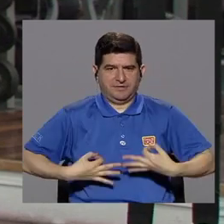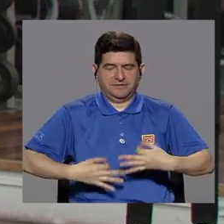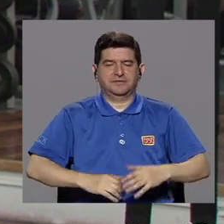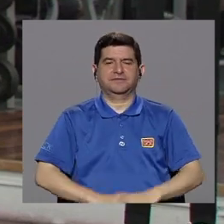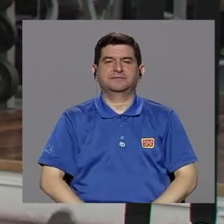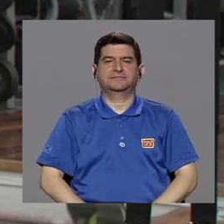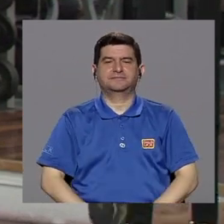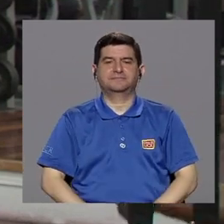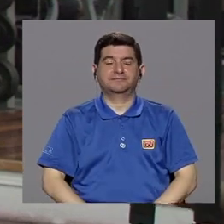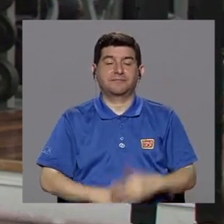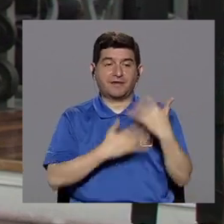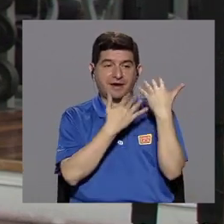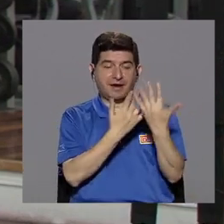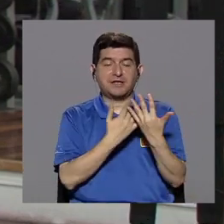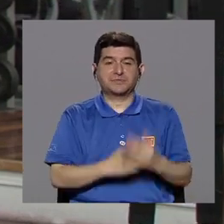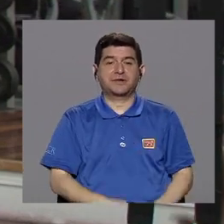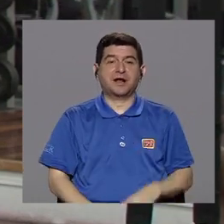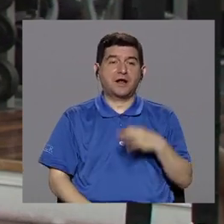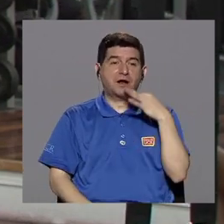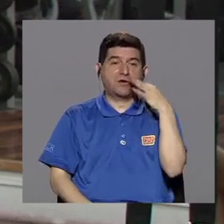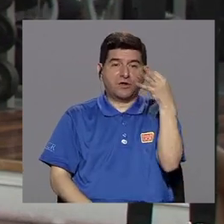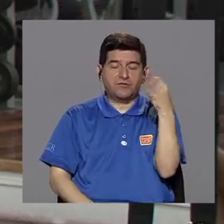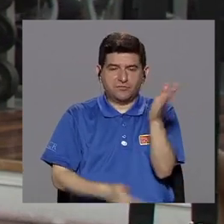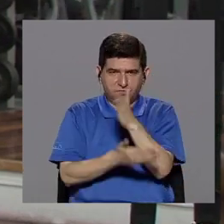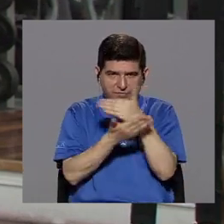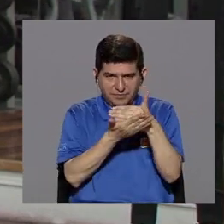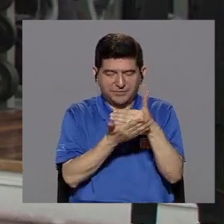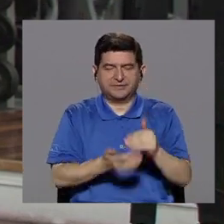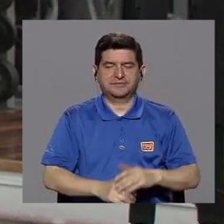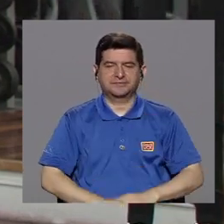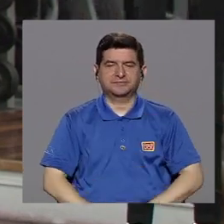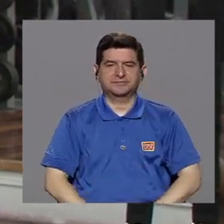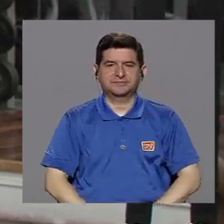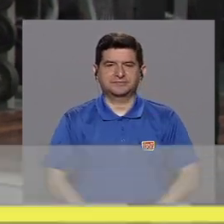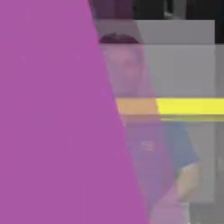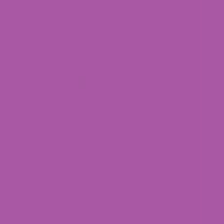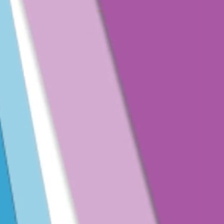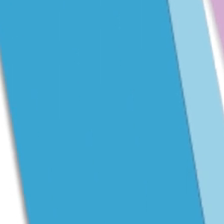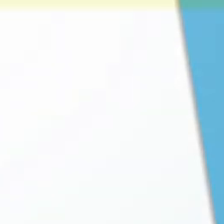capacidad física. Los esperamos en un nuevo segmento.